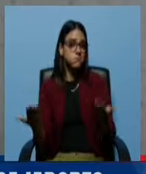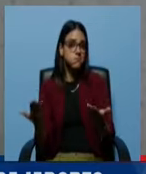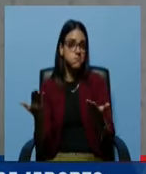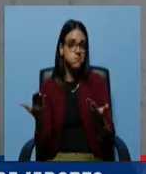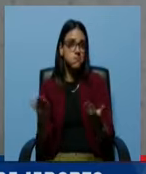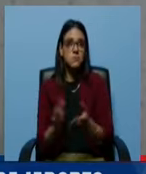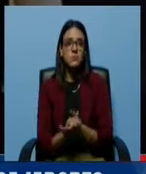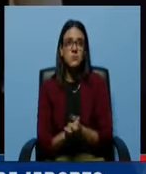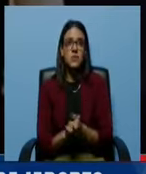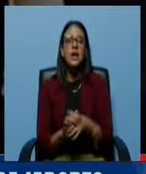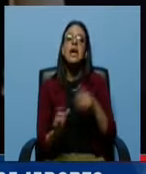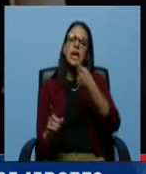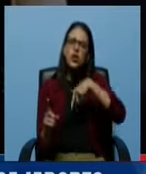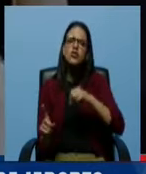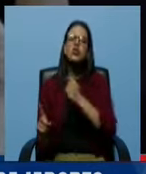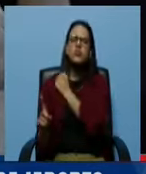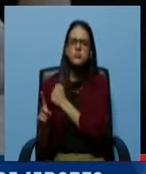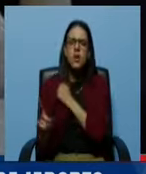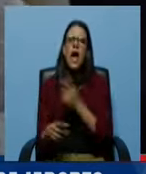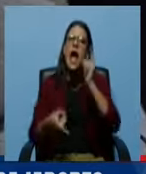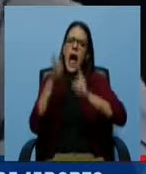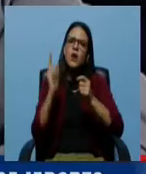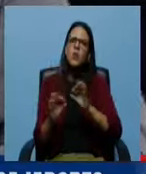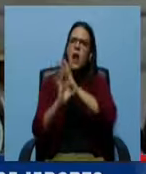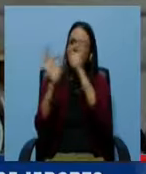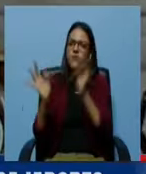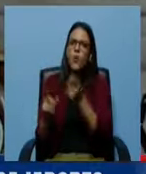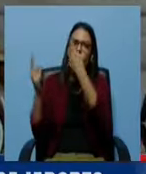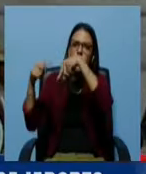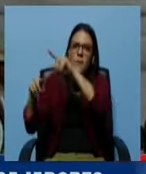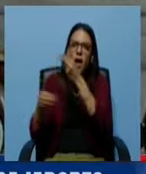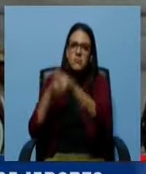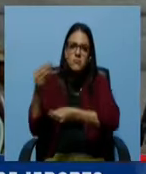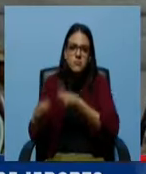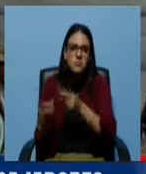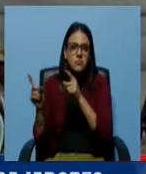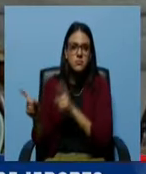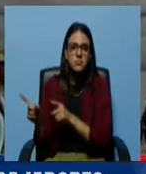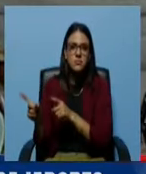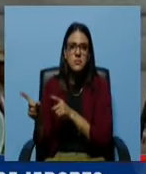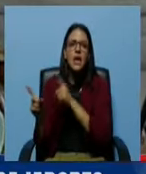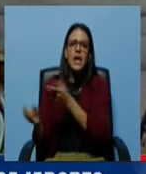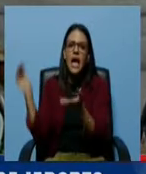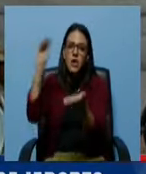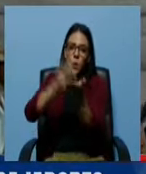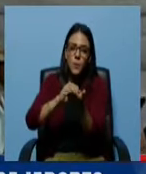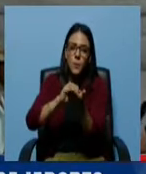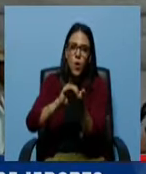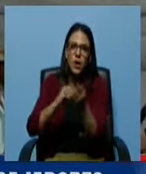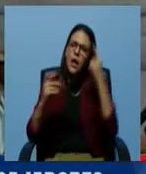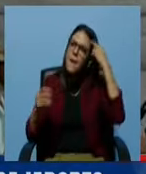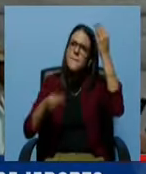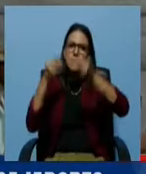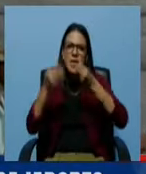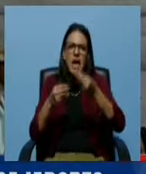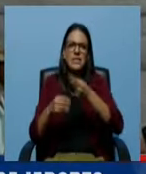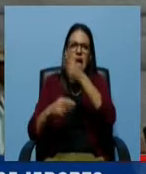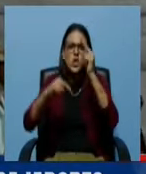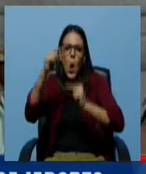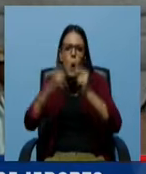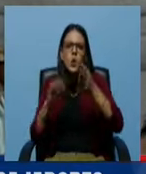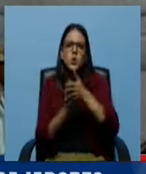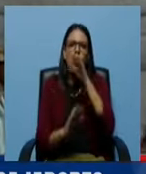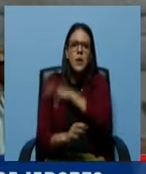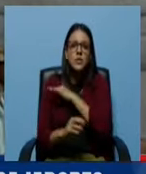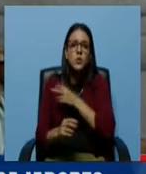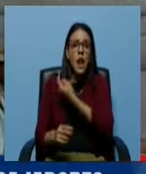Y lamentablemente algunas fórmulas, Castro Soteldo, que se aplicaron creyendo que era la construcción del